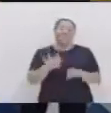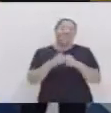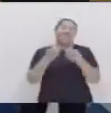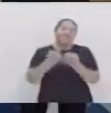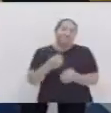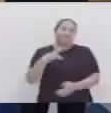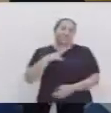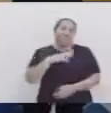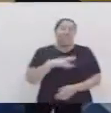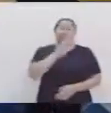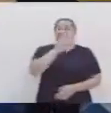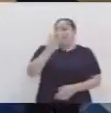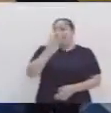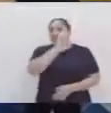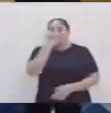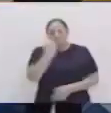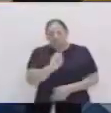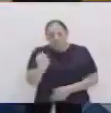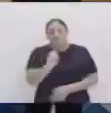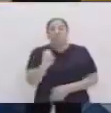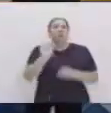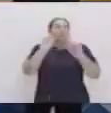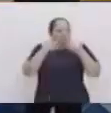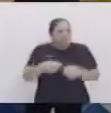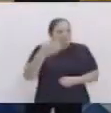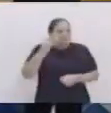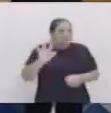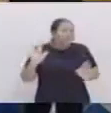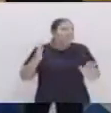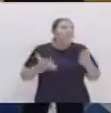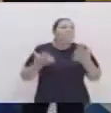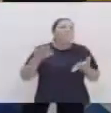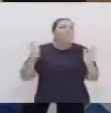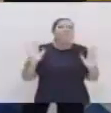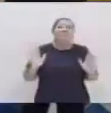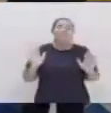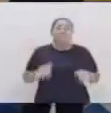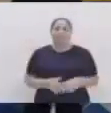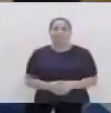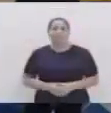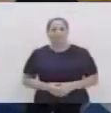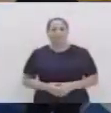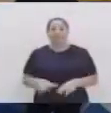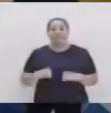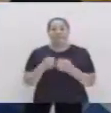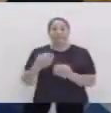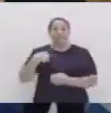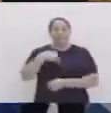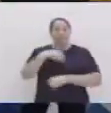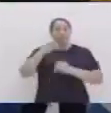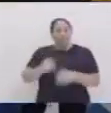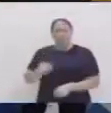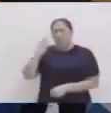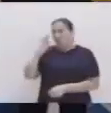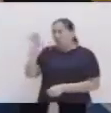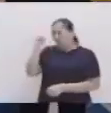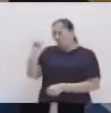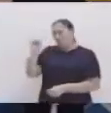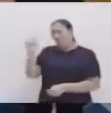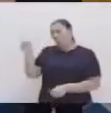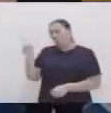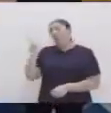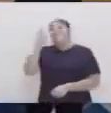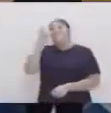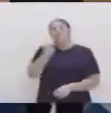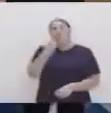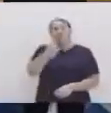las posibilidades que tenemos ahí. Entonces, aquí podemos observar, por eso es que se llama